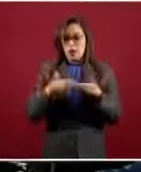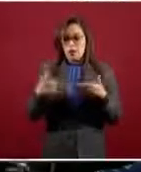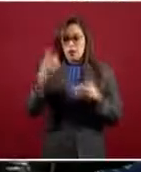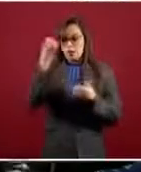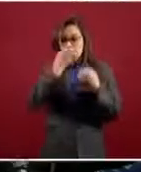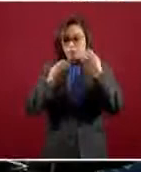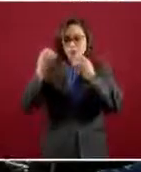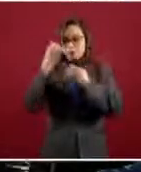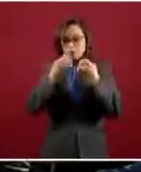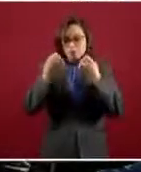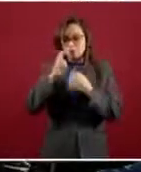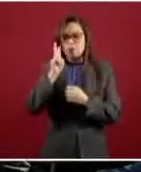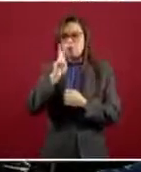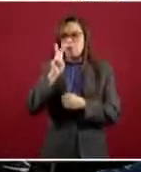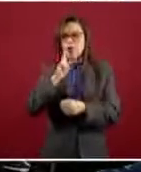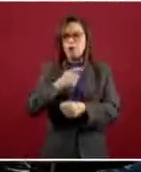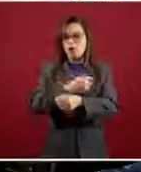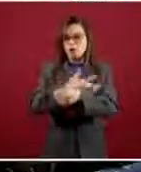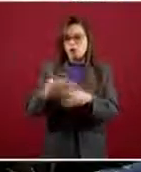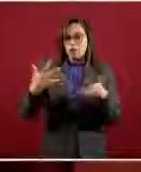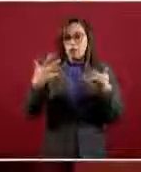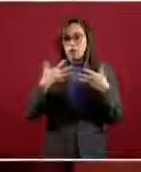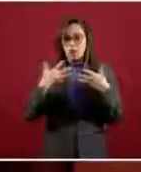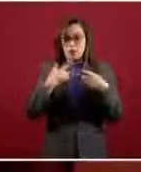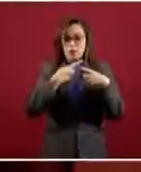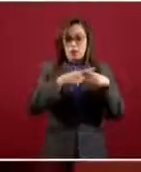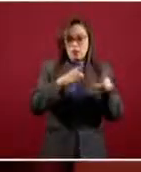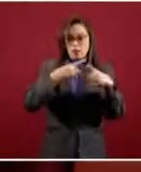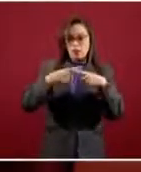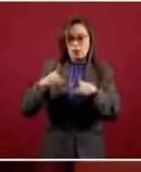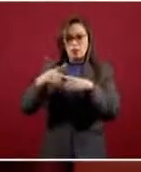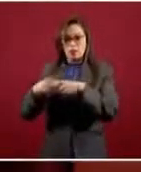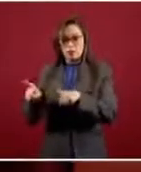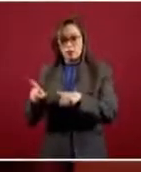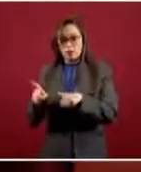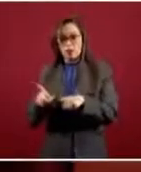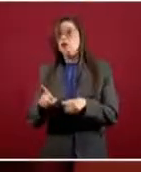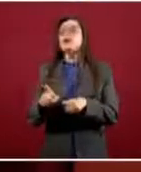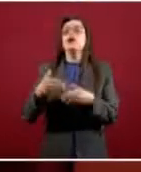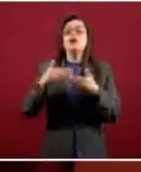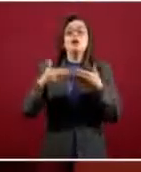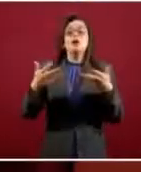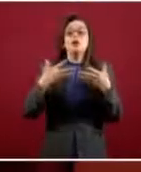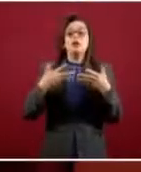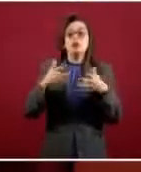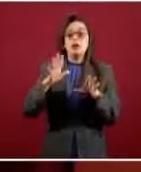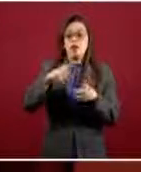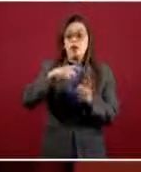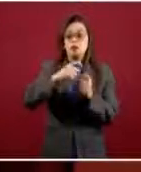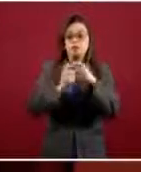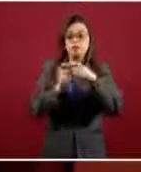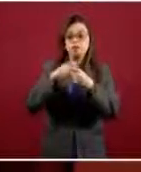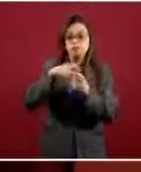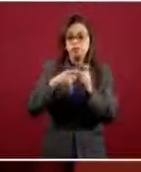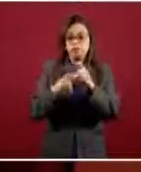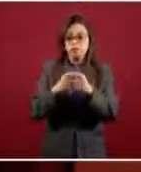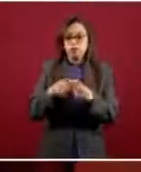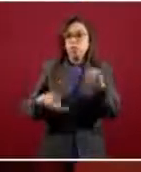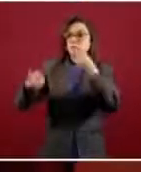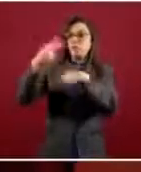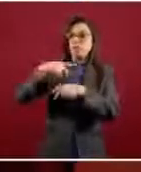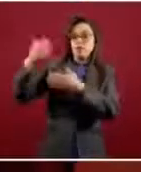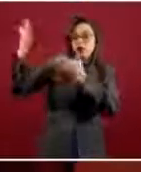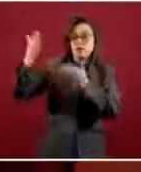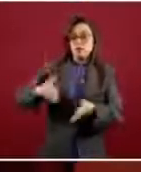en las pruebas de laboratorio, algunas diferencias de la cepa que está circulando en México con la que llegó de China. Hay algunas versiones de que hay